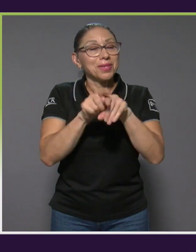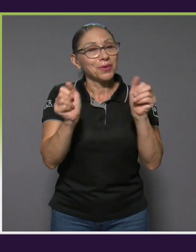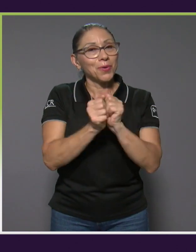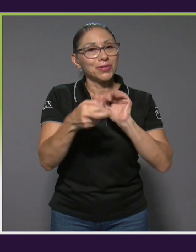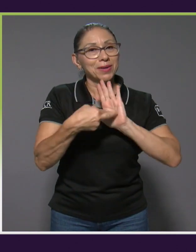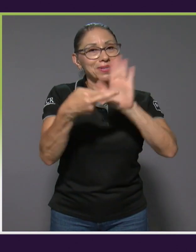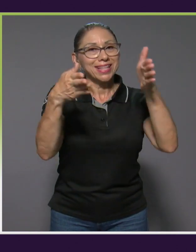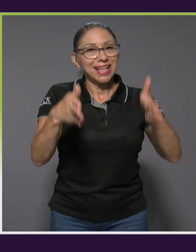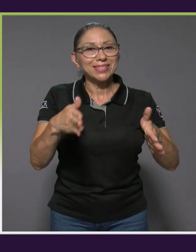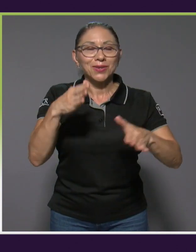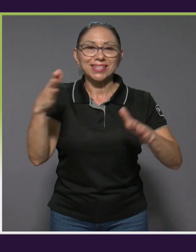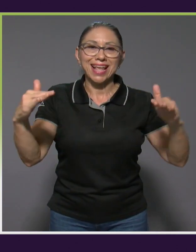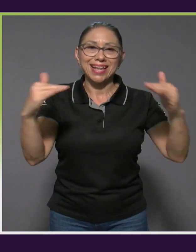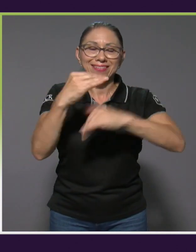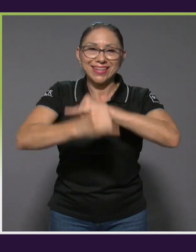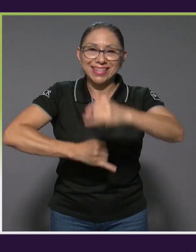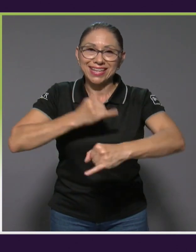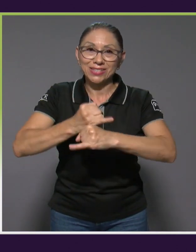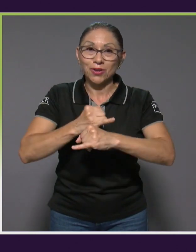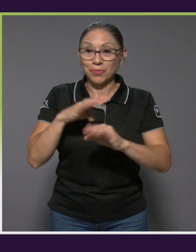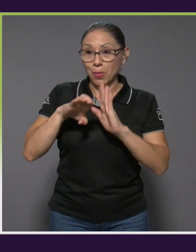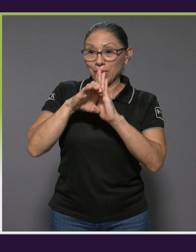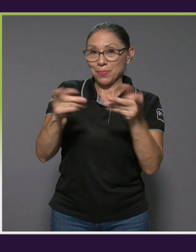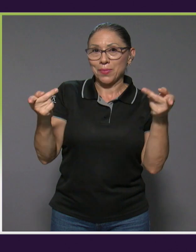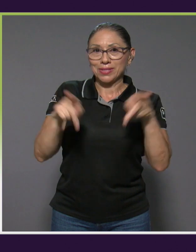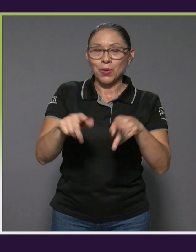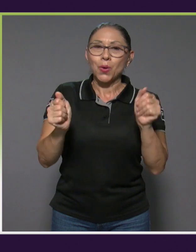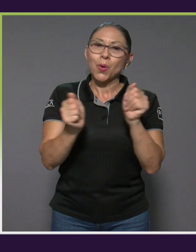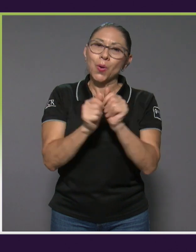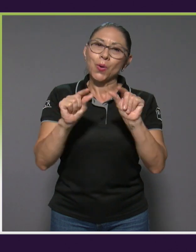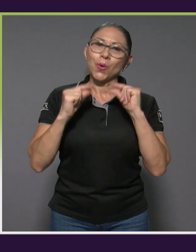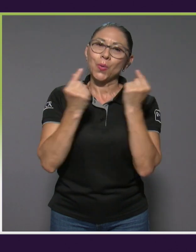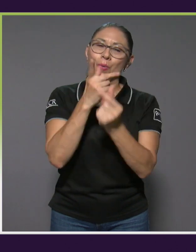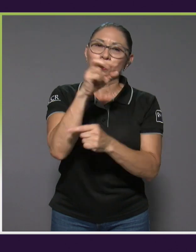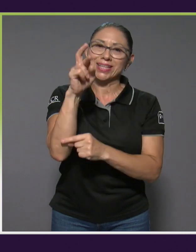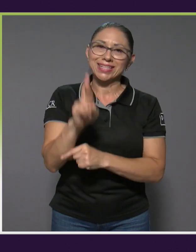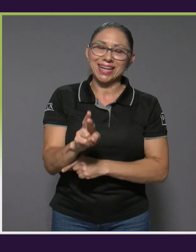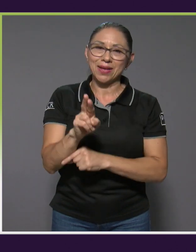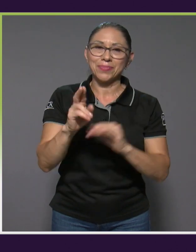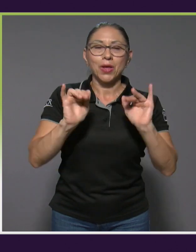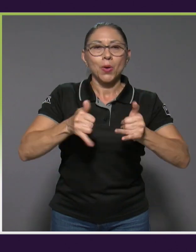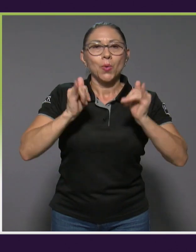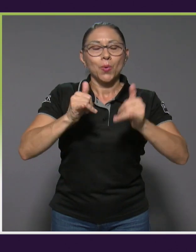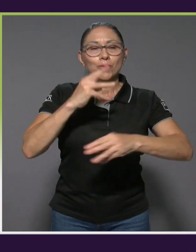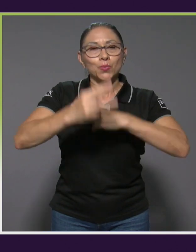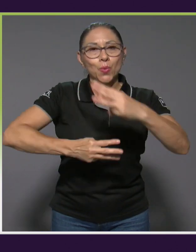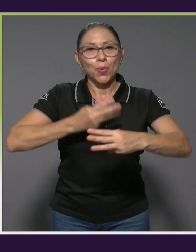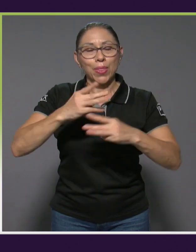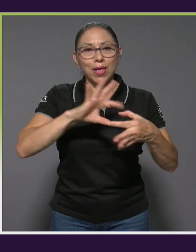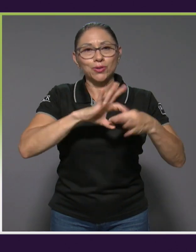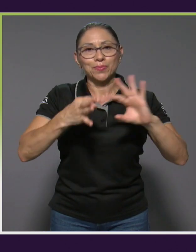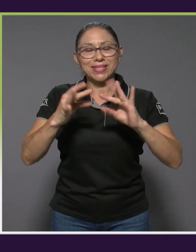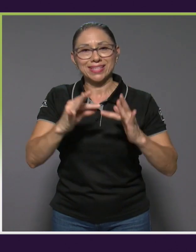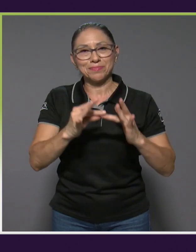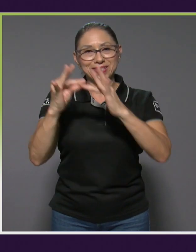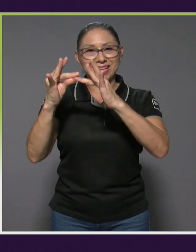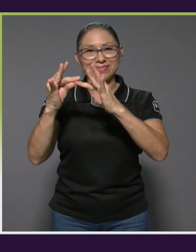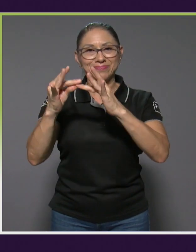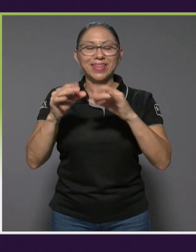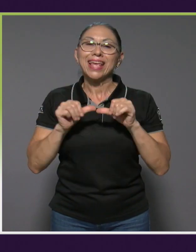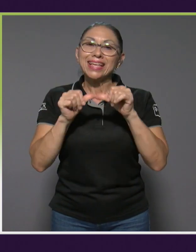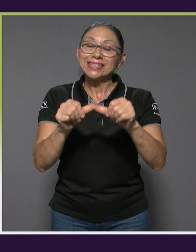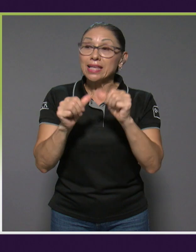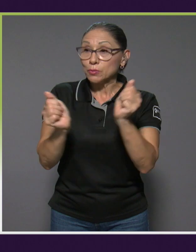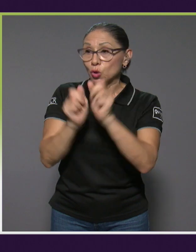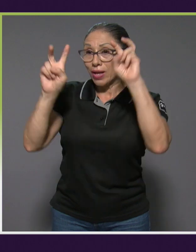representaciones internacionales, como el caso de la delegación costarricense en los Juegos Mundiales de Olimpiadas Especiales. Y seguimos con el